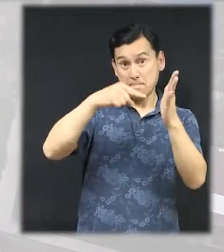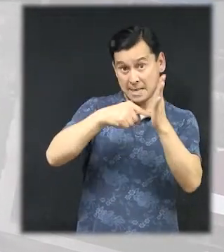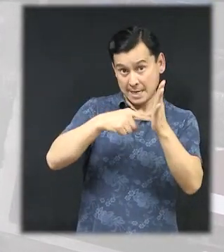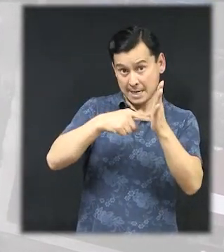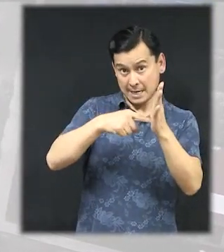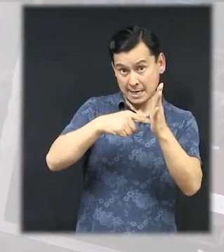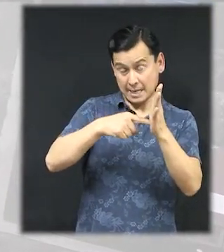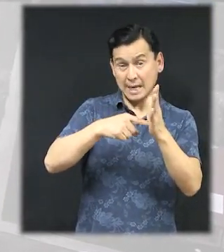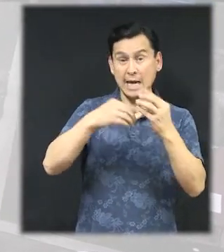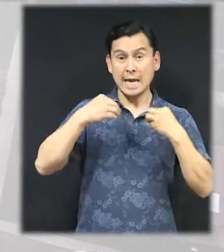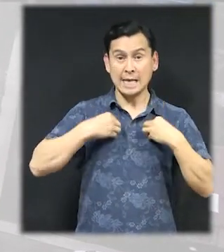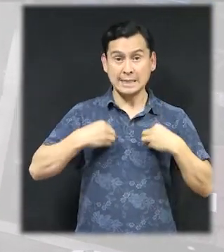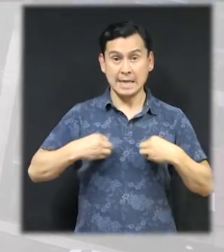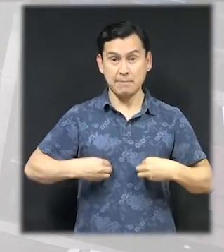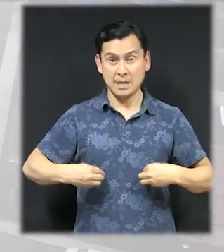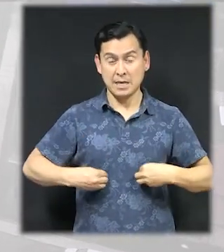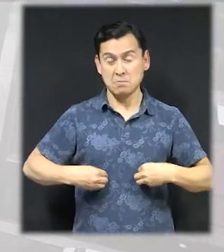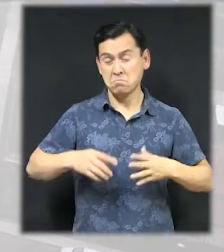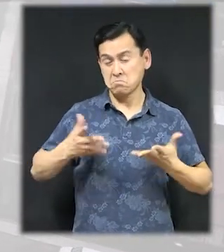227.126 exámenes,